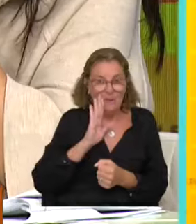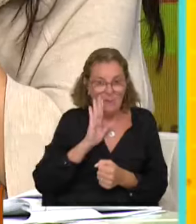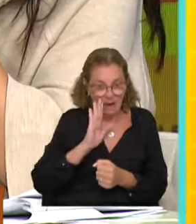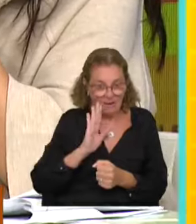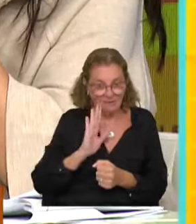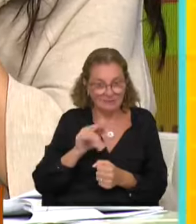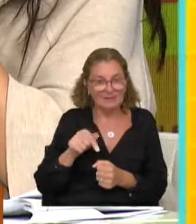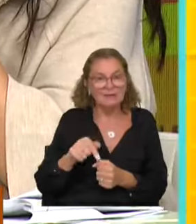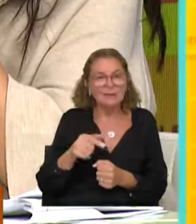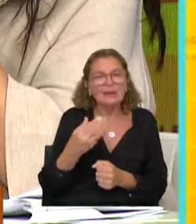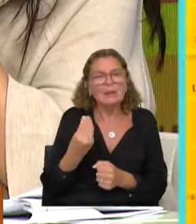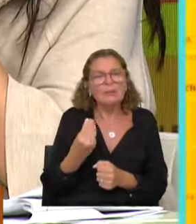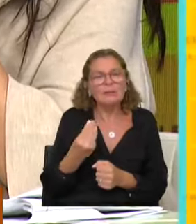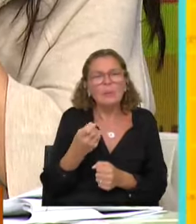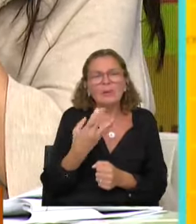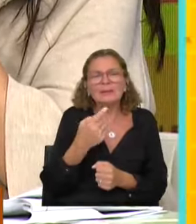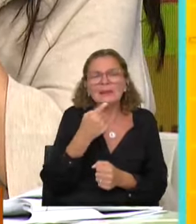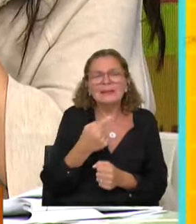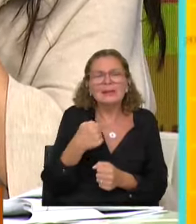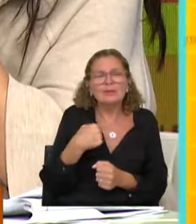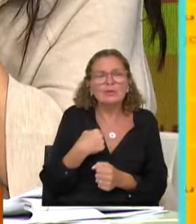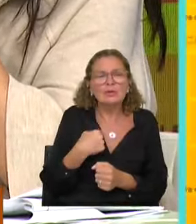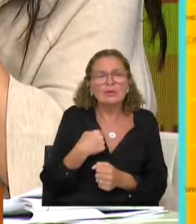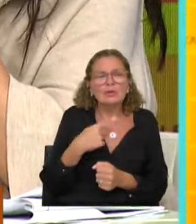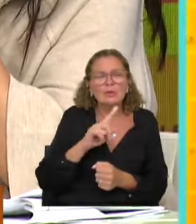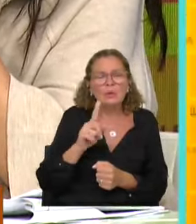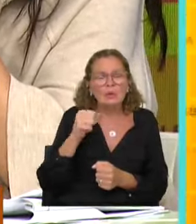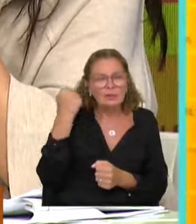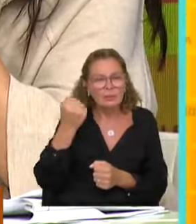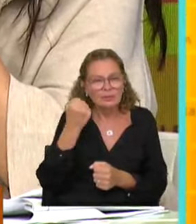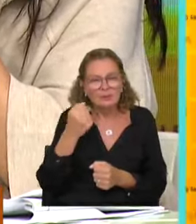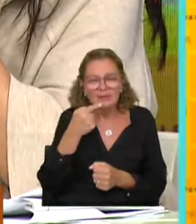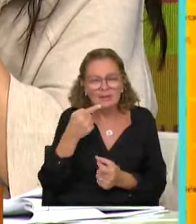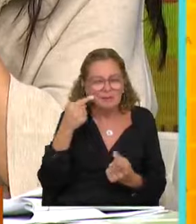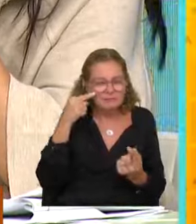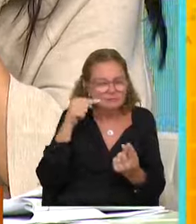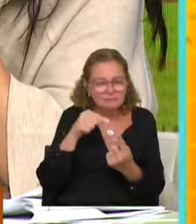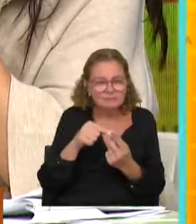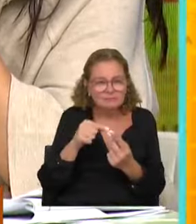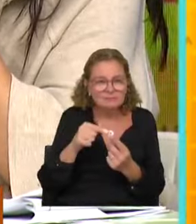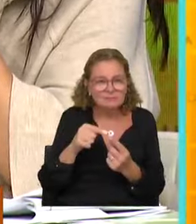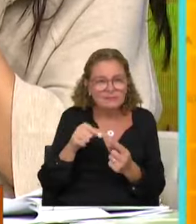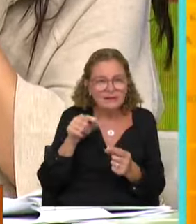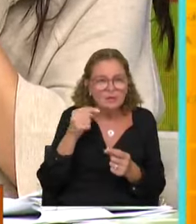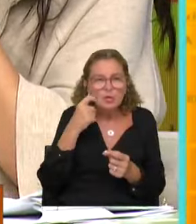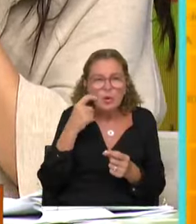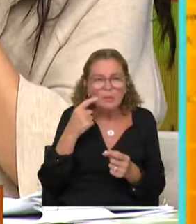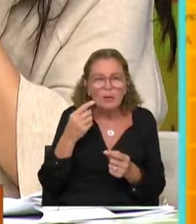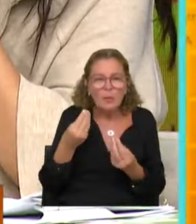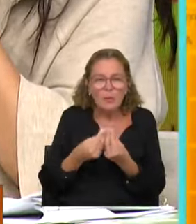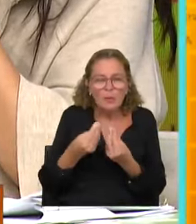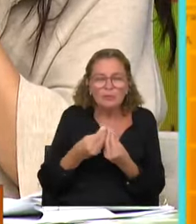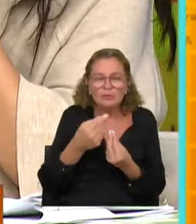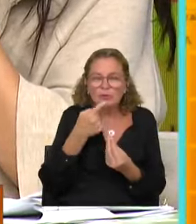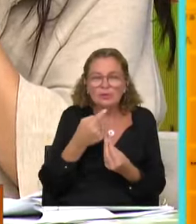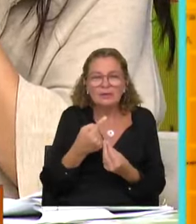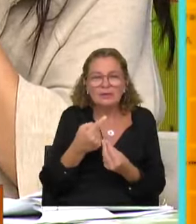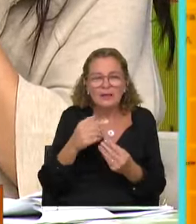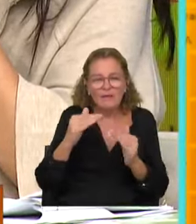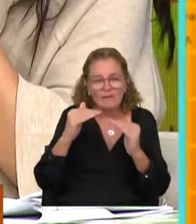bueno entonces por qué te decía yo que no es importante poner el centro de atención en una taza Porque muchos dicen que como